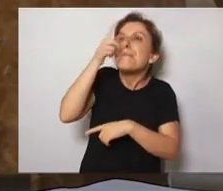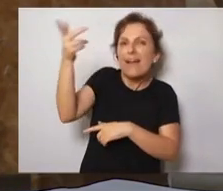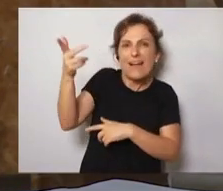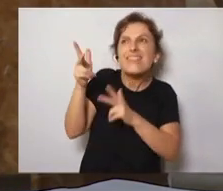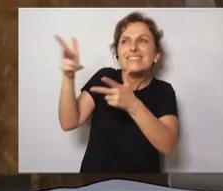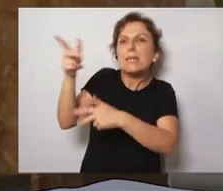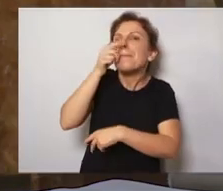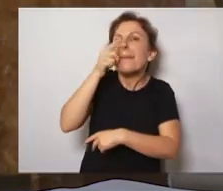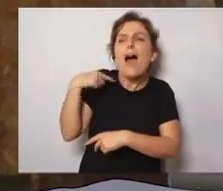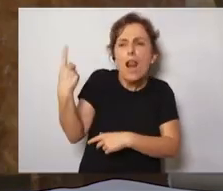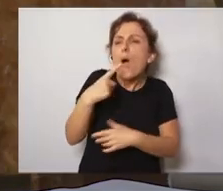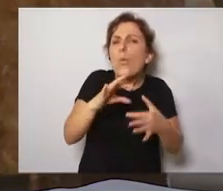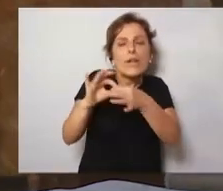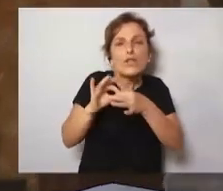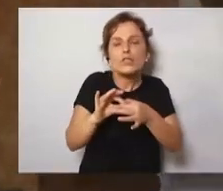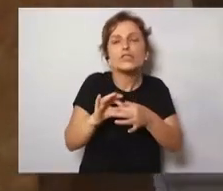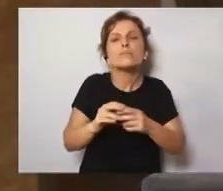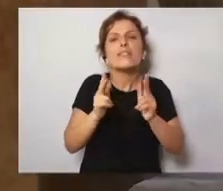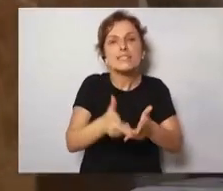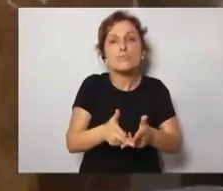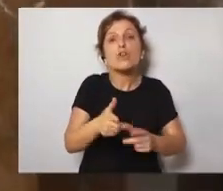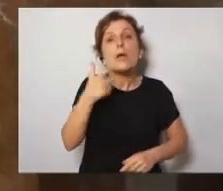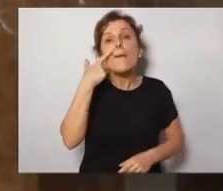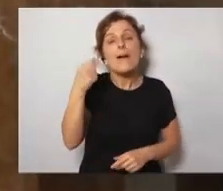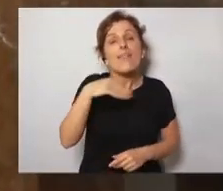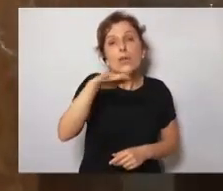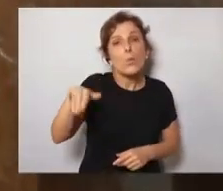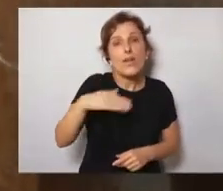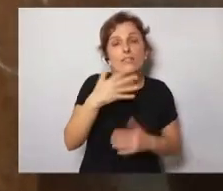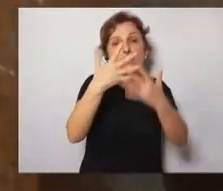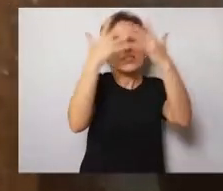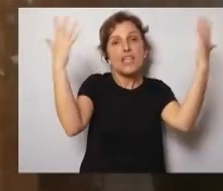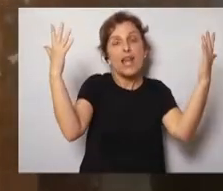manos del padre padre pero qué